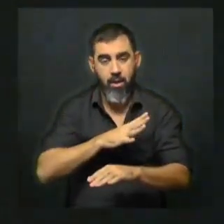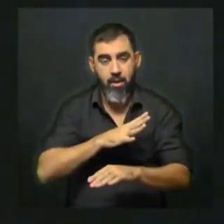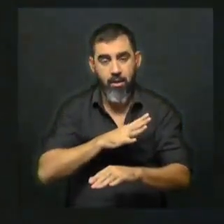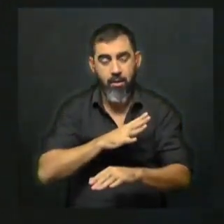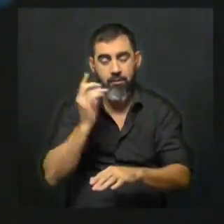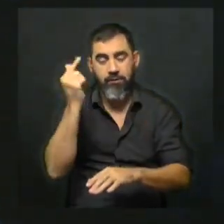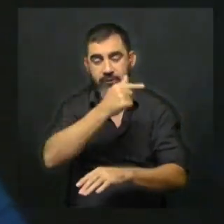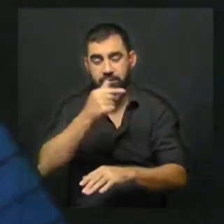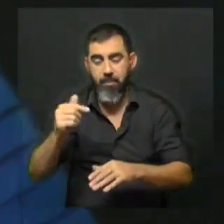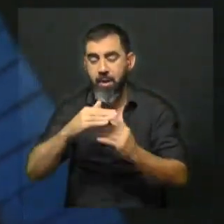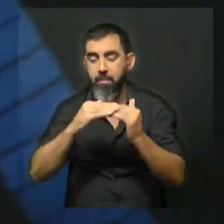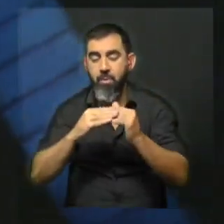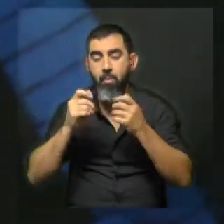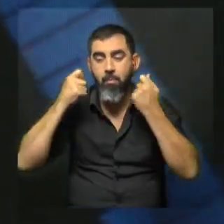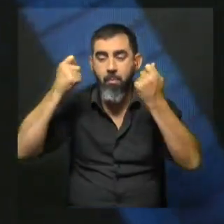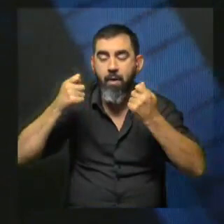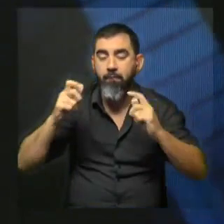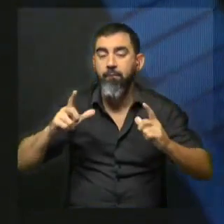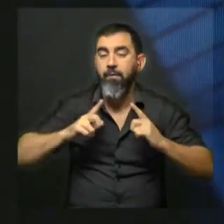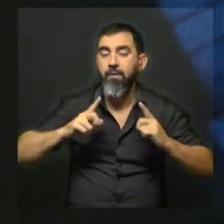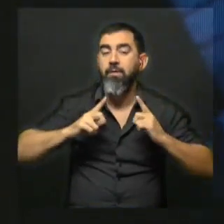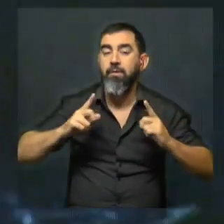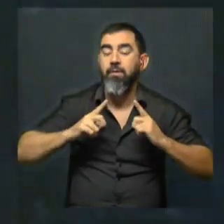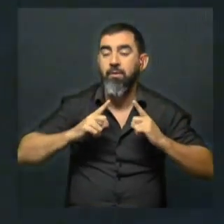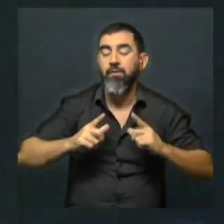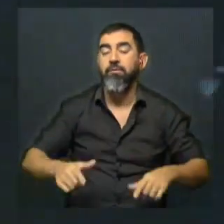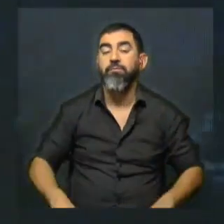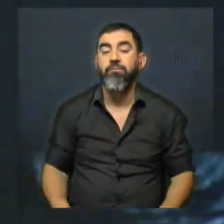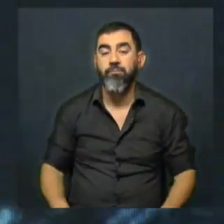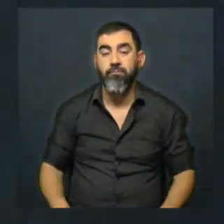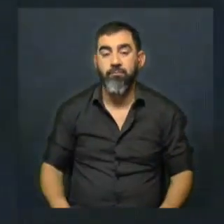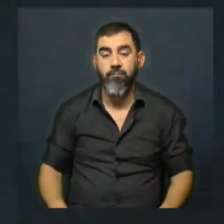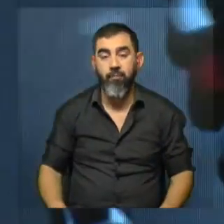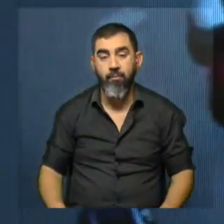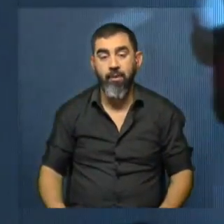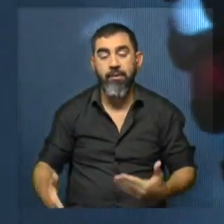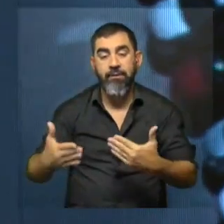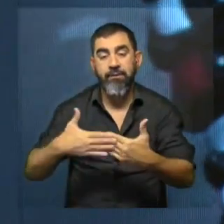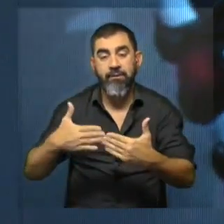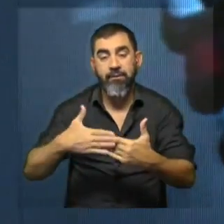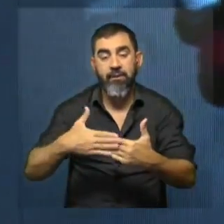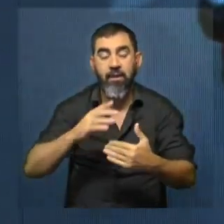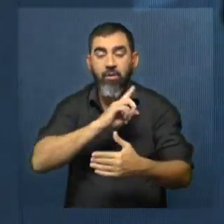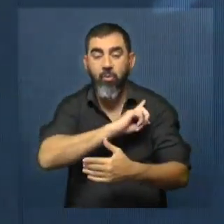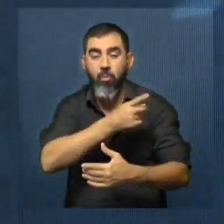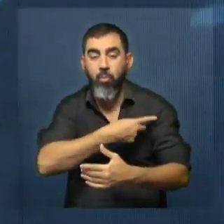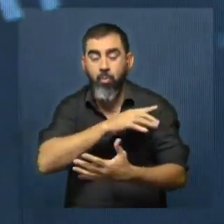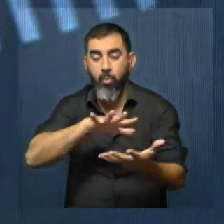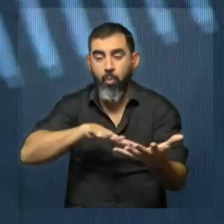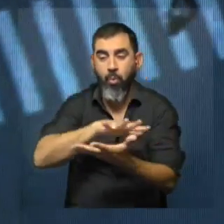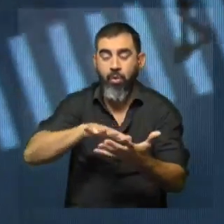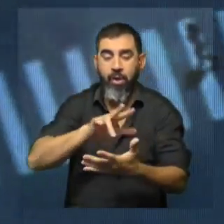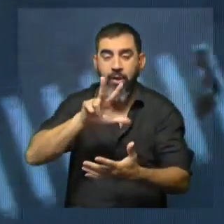una semana por lo menos los manifestantes estaban allí haciendo campamento en el entorno de la Plaza de los Tres